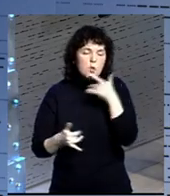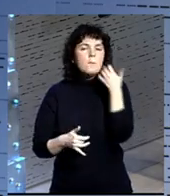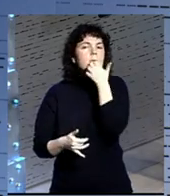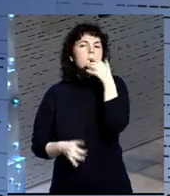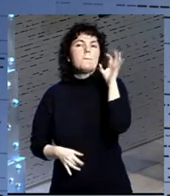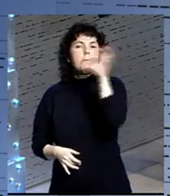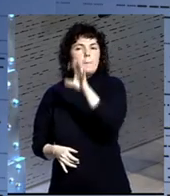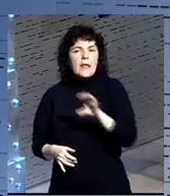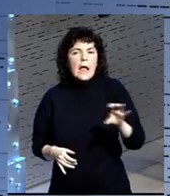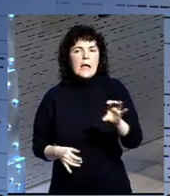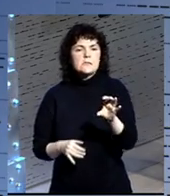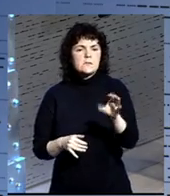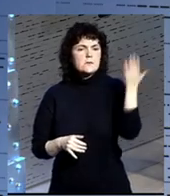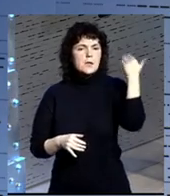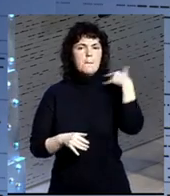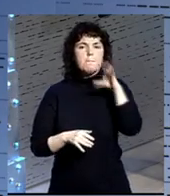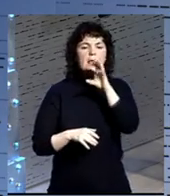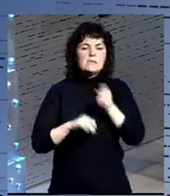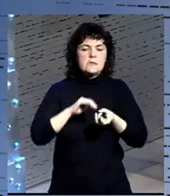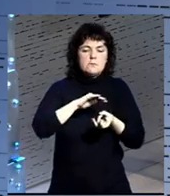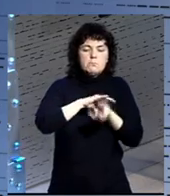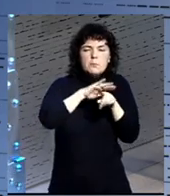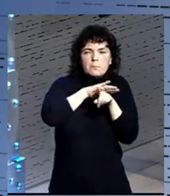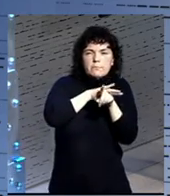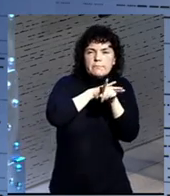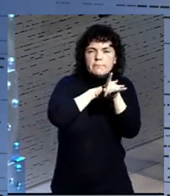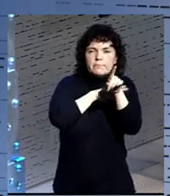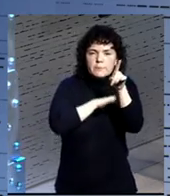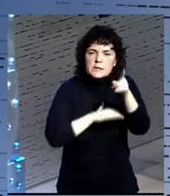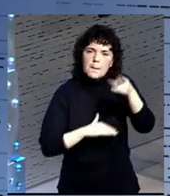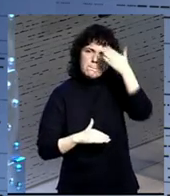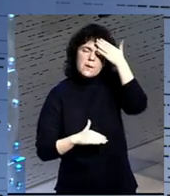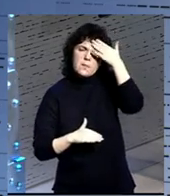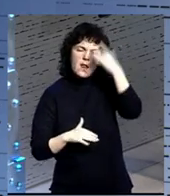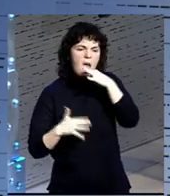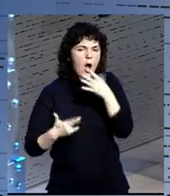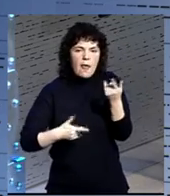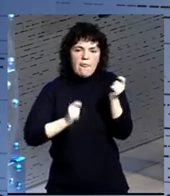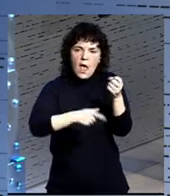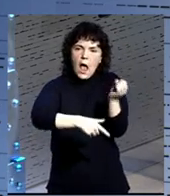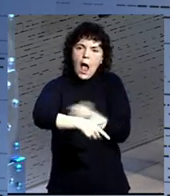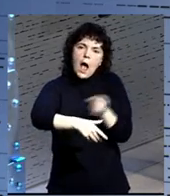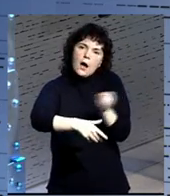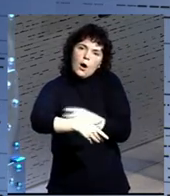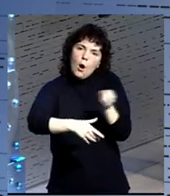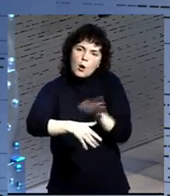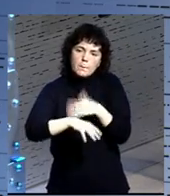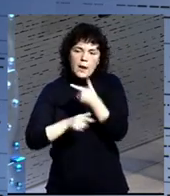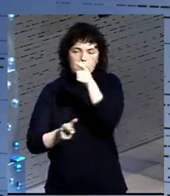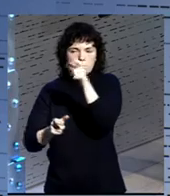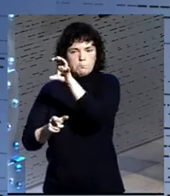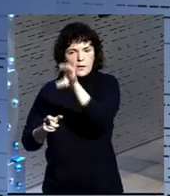países considerados emergentes sean los principales suministradores de ahorro a